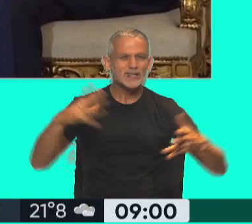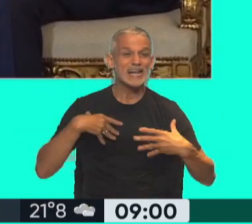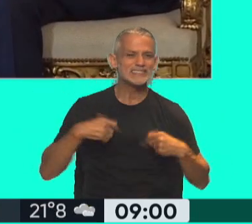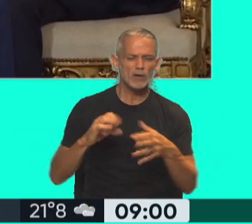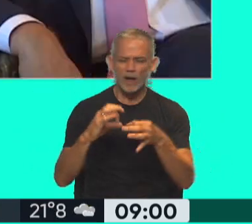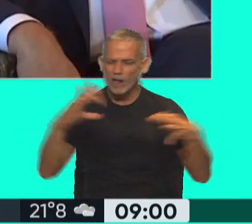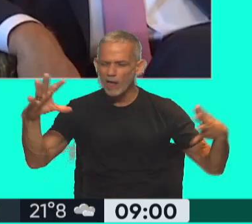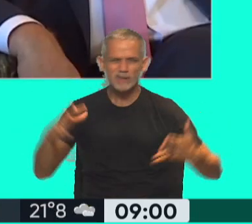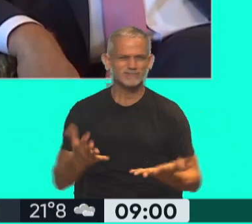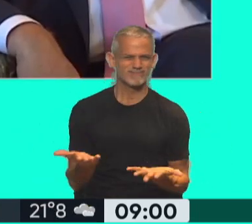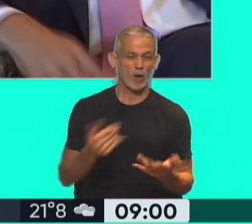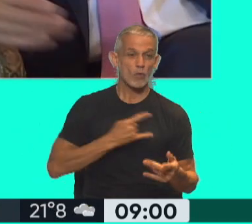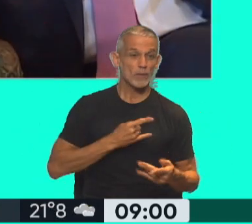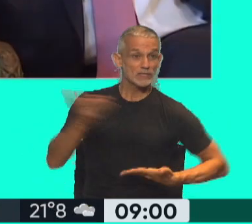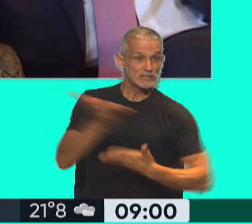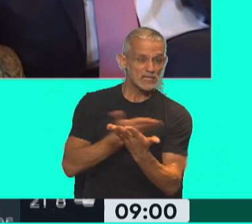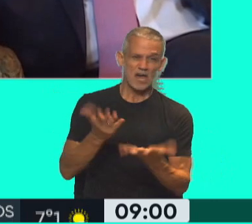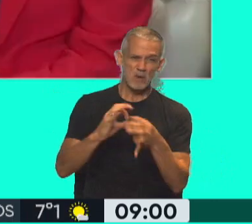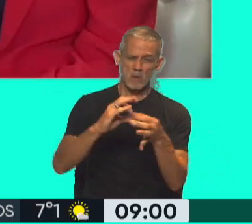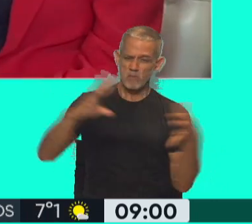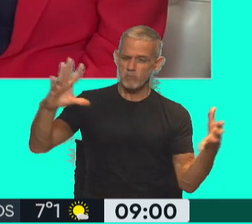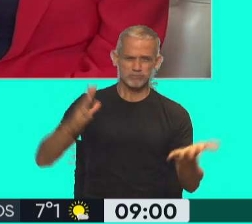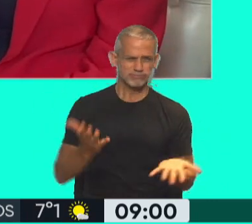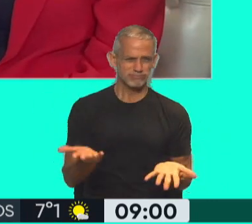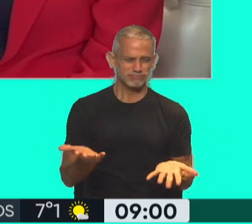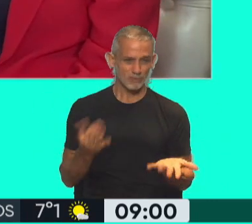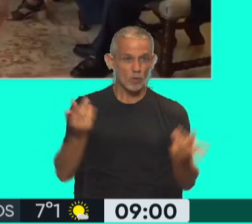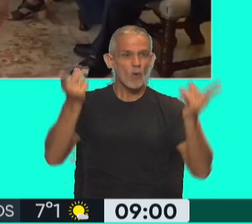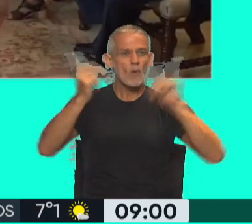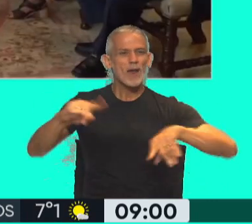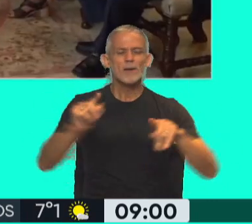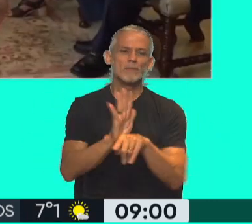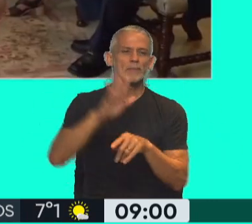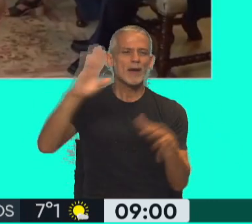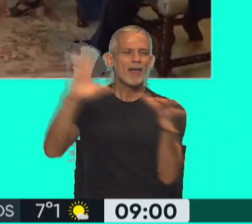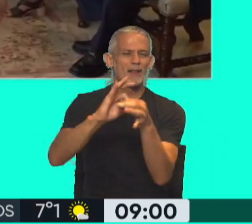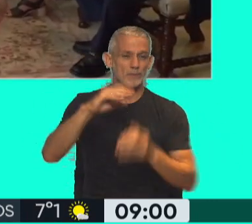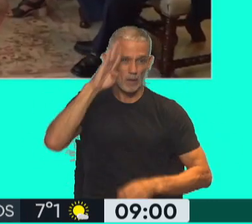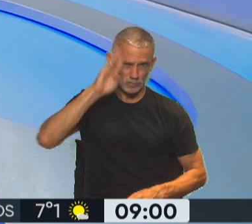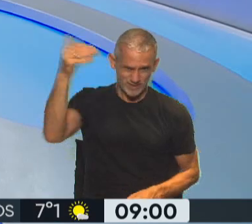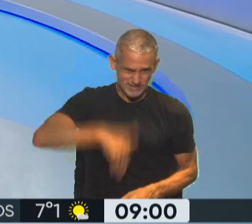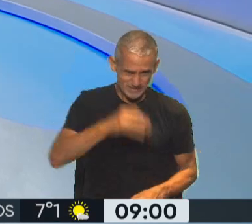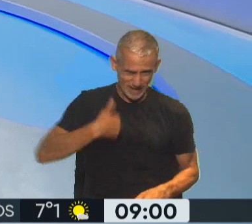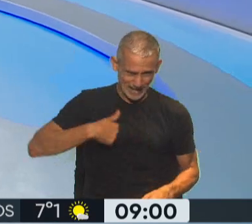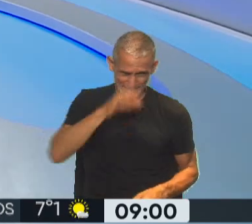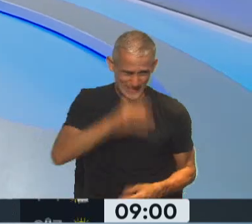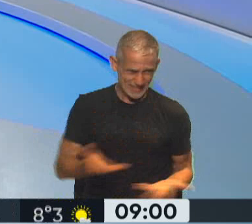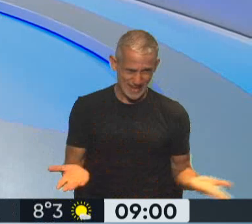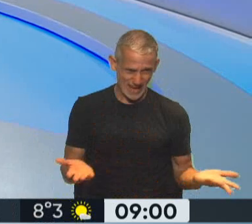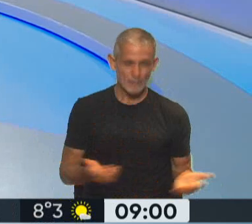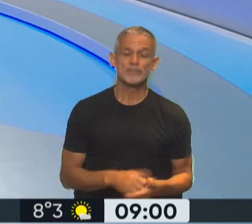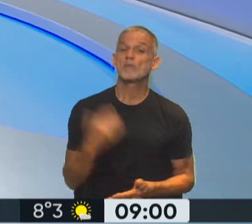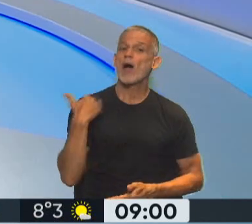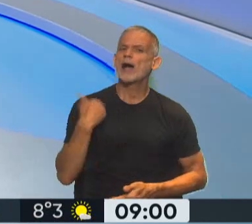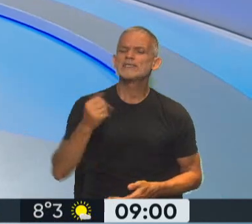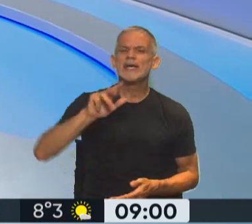salud de intercambio en universidades digamos va muchísimo más allá recordemos que bolsonaro ni siquiera había venido a la Argentina pero ayer ayer en